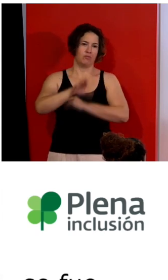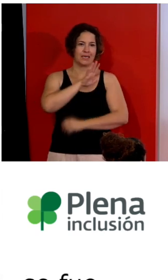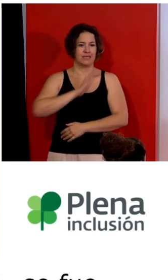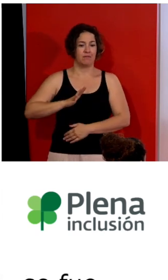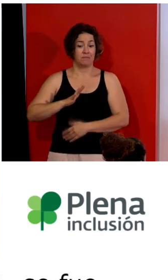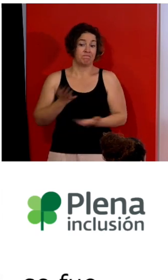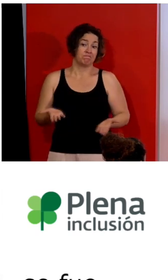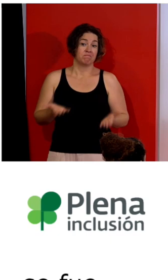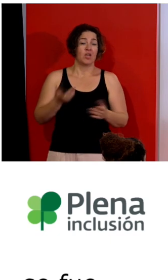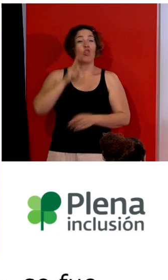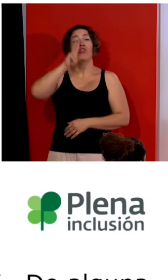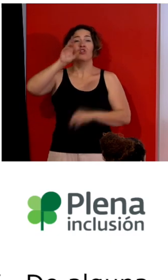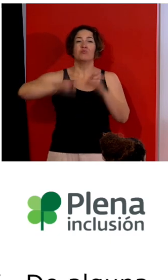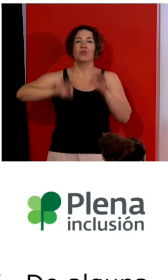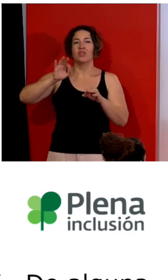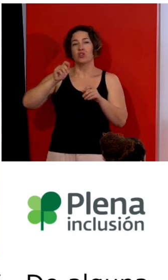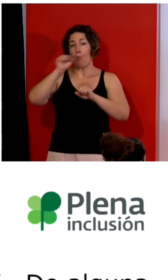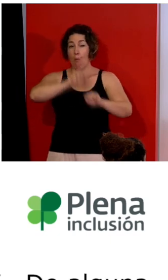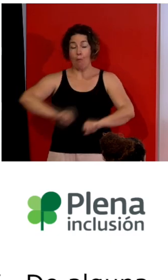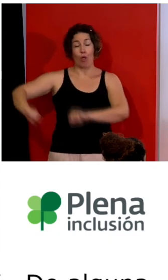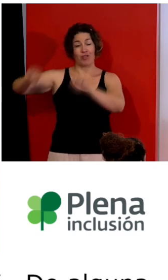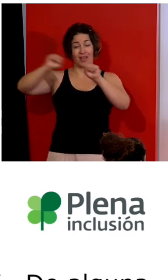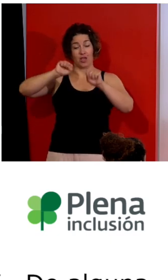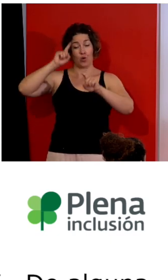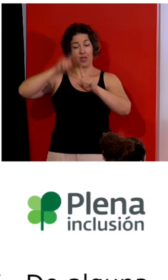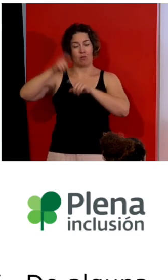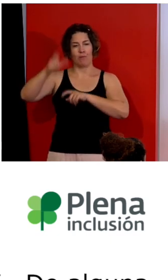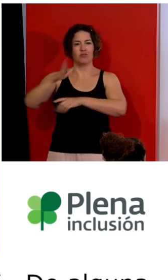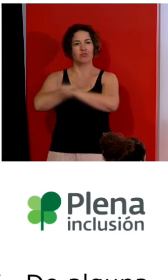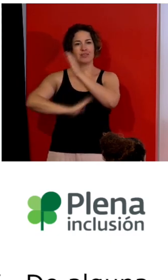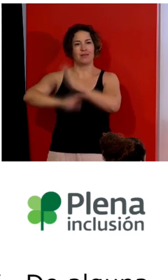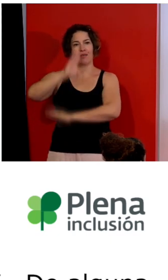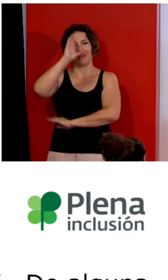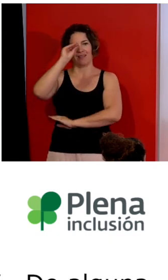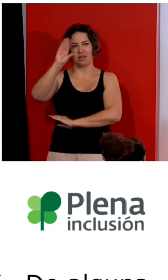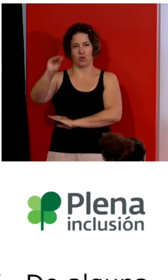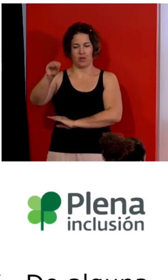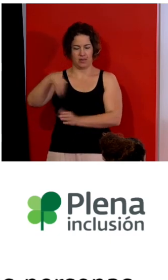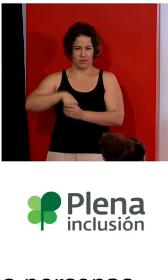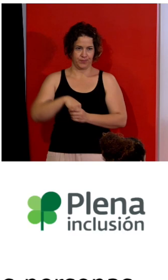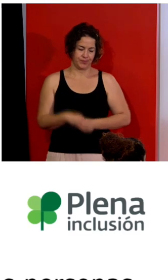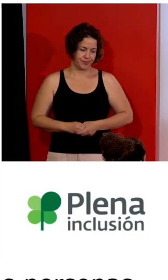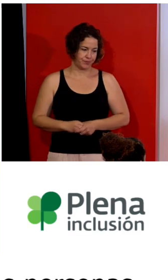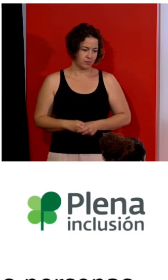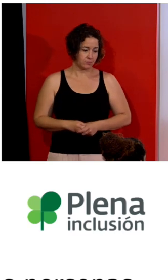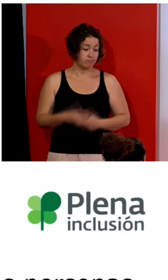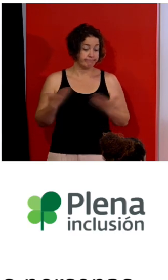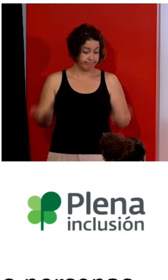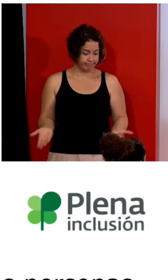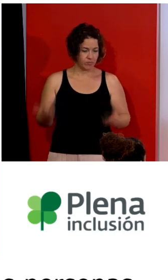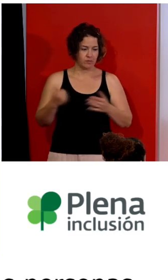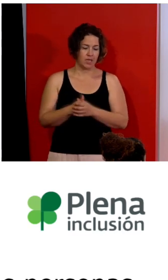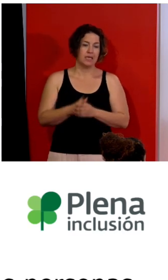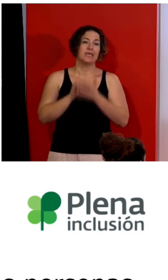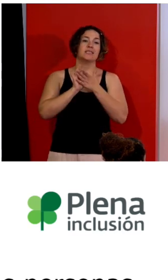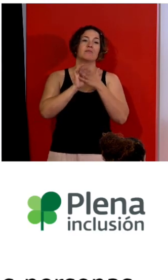también, con ese 2% protegido para las personas con discapacidad intelectual. De este modo, los